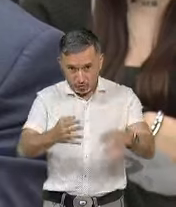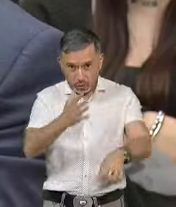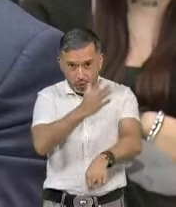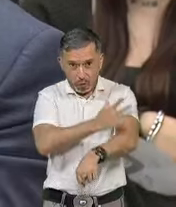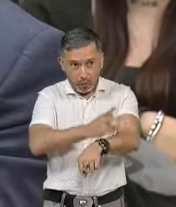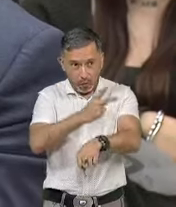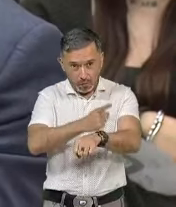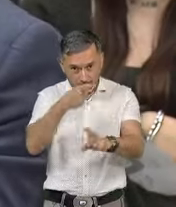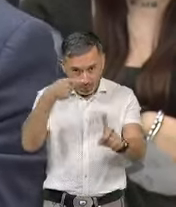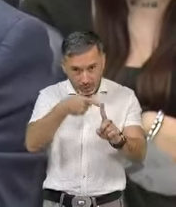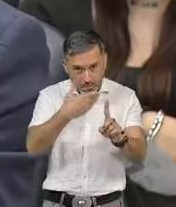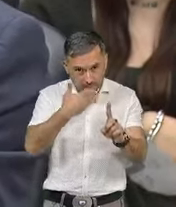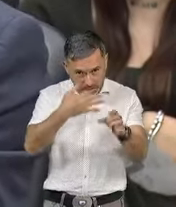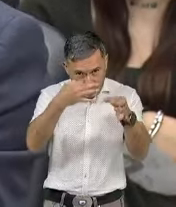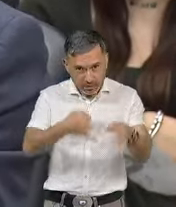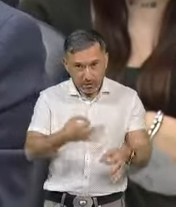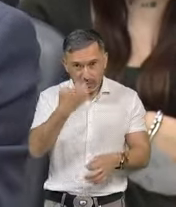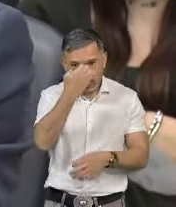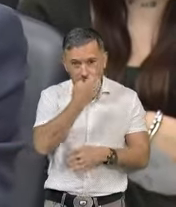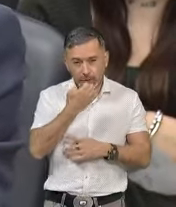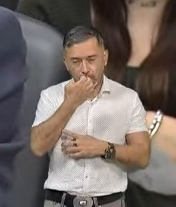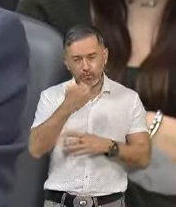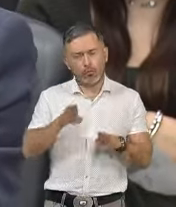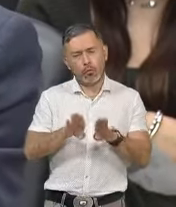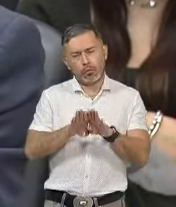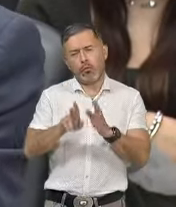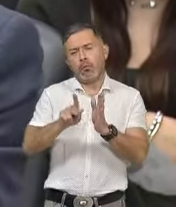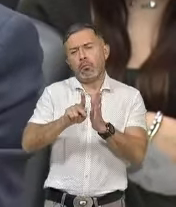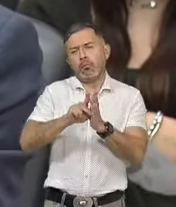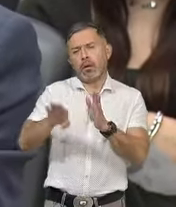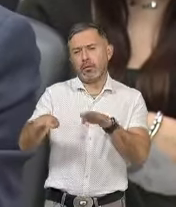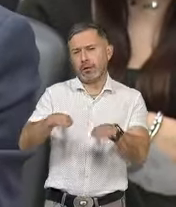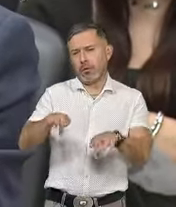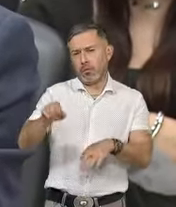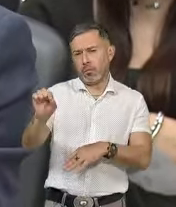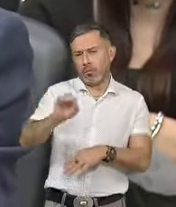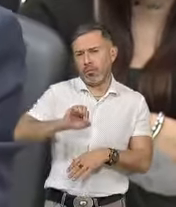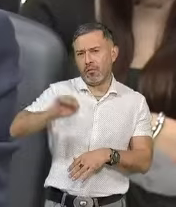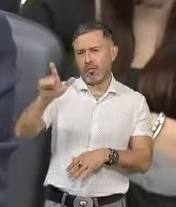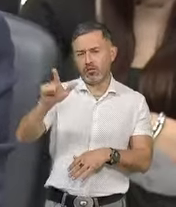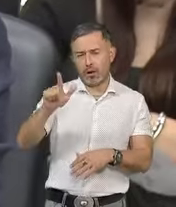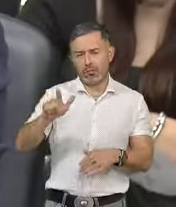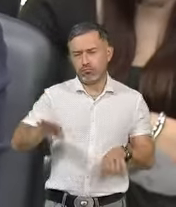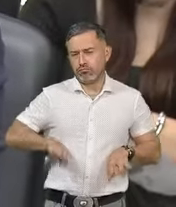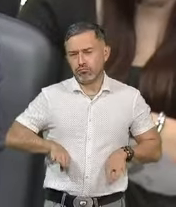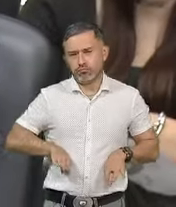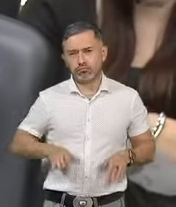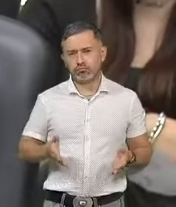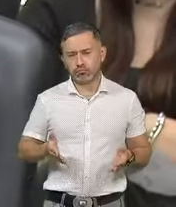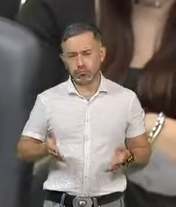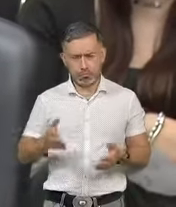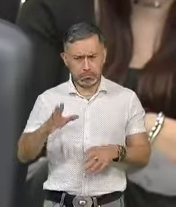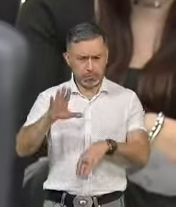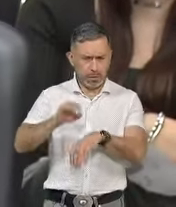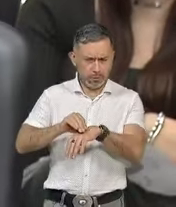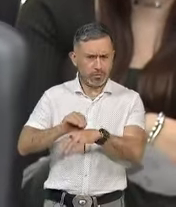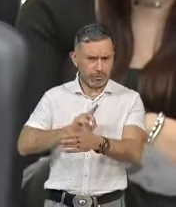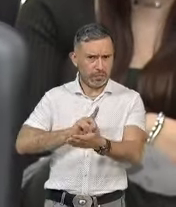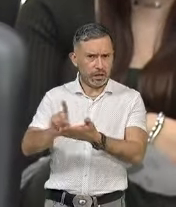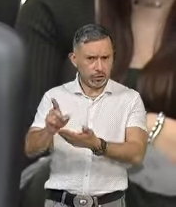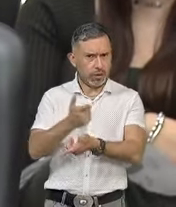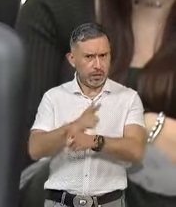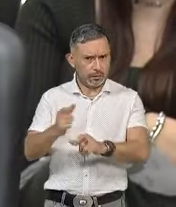objetivo propio de un periodismo profesional en el marco de la libertad de expresión